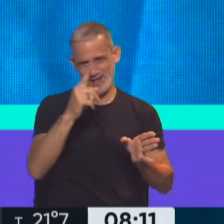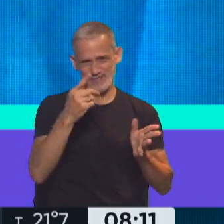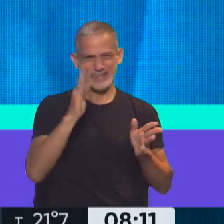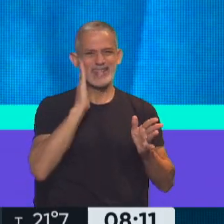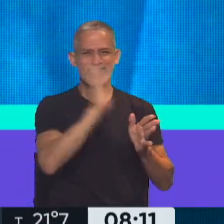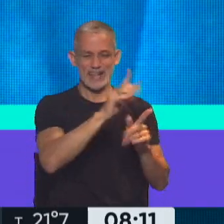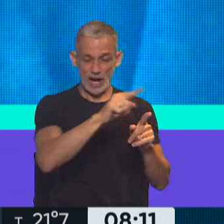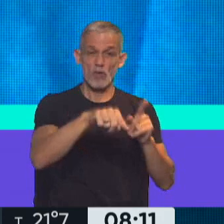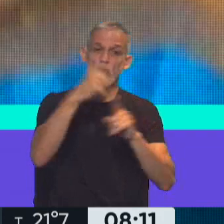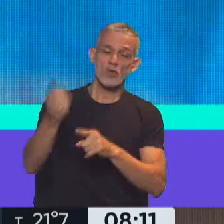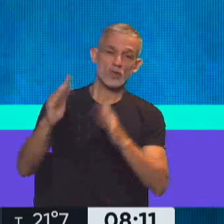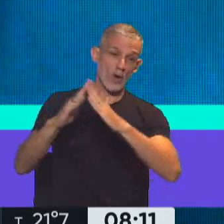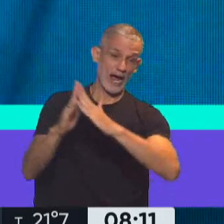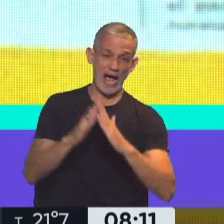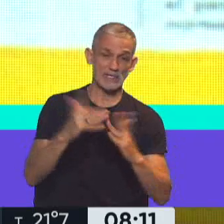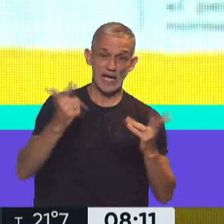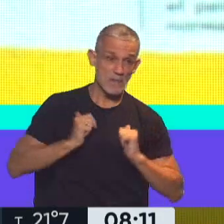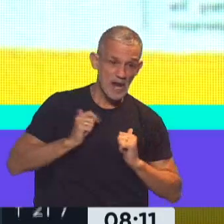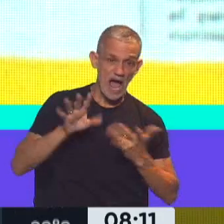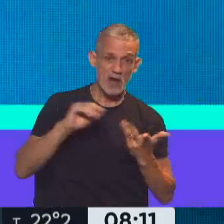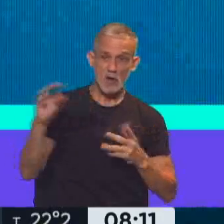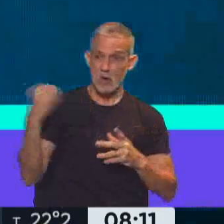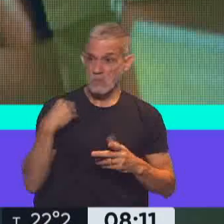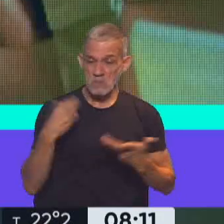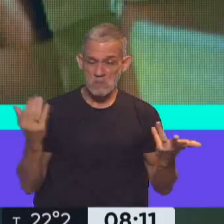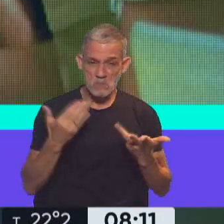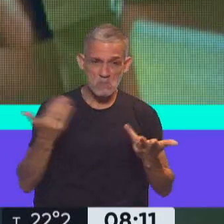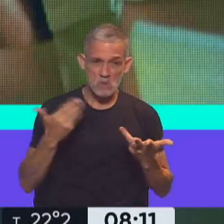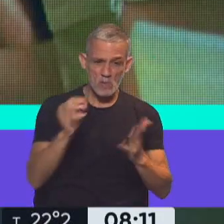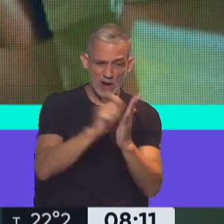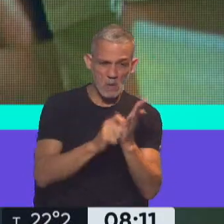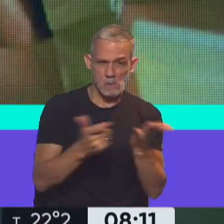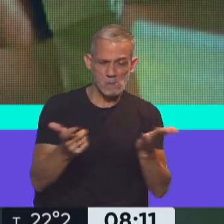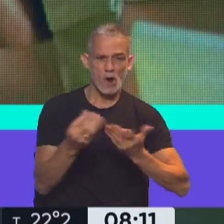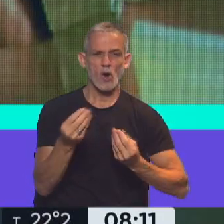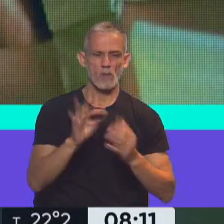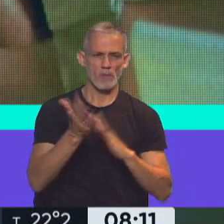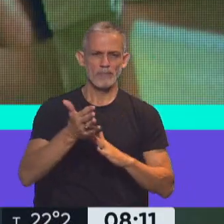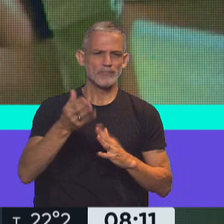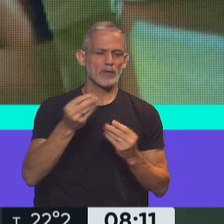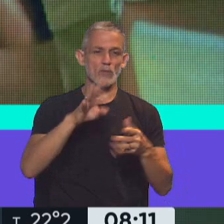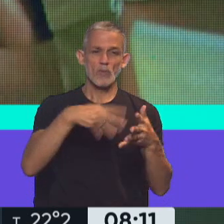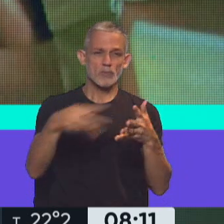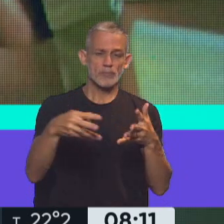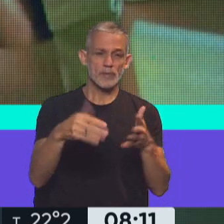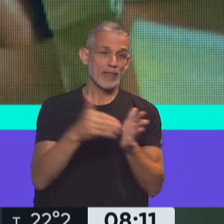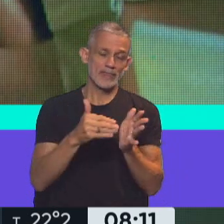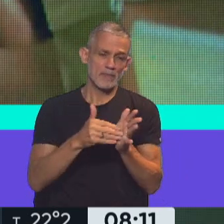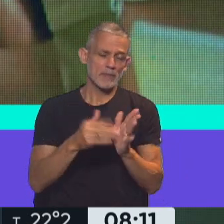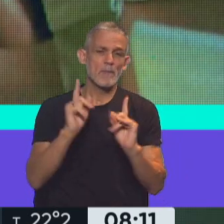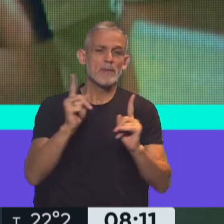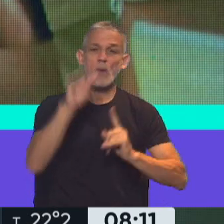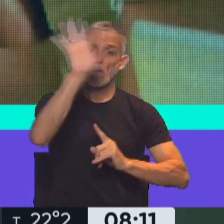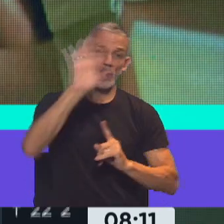están en su casa hay que llamar hay que esperar que llegue la convocatoria bien esa la el esquema de vacunación se va a completar de acuerdo como siempre a la